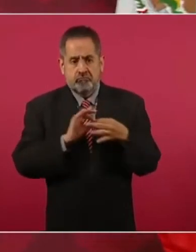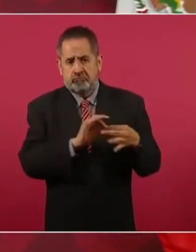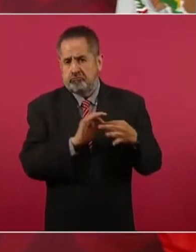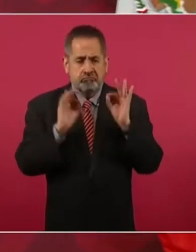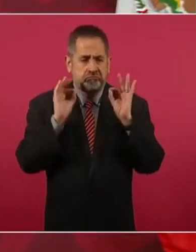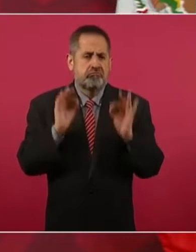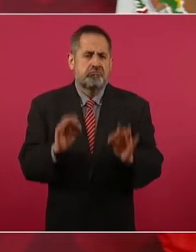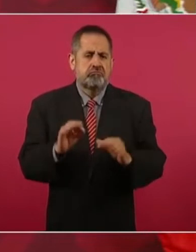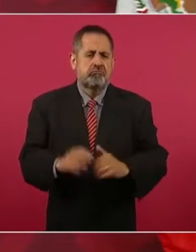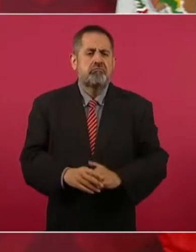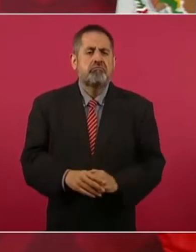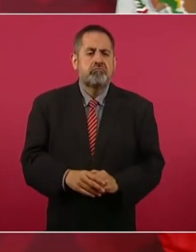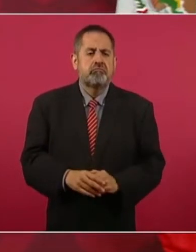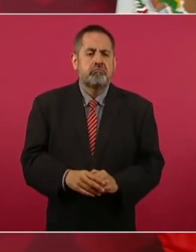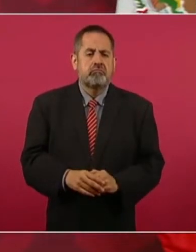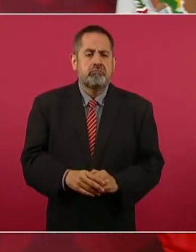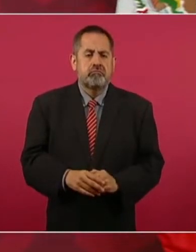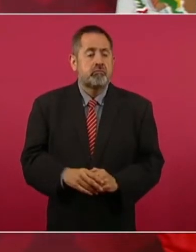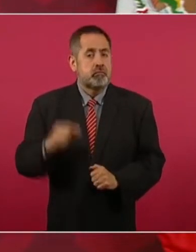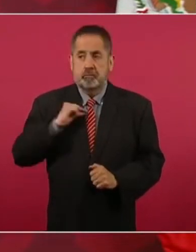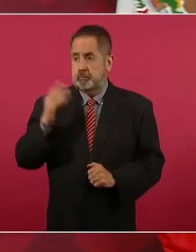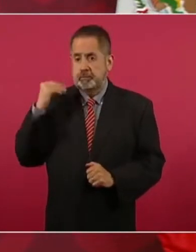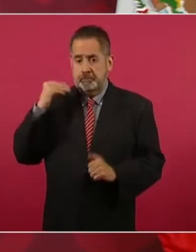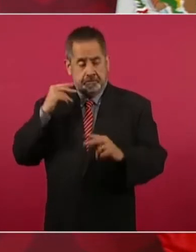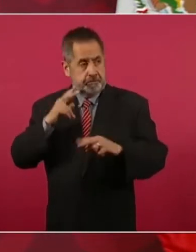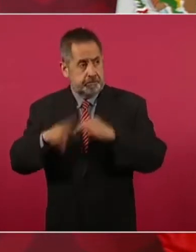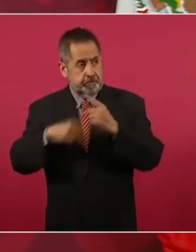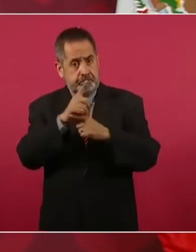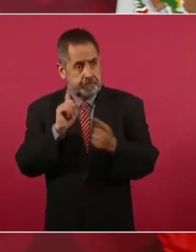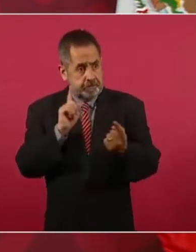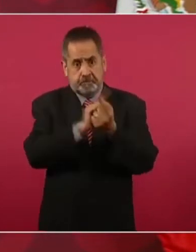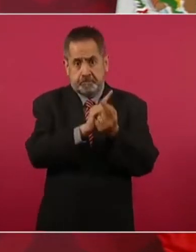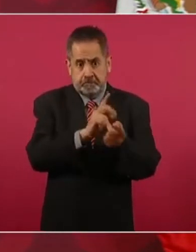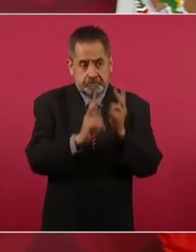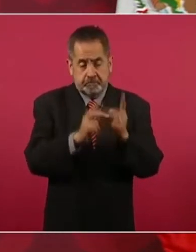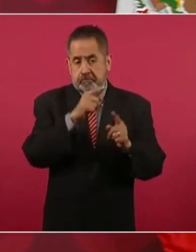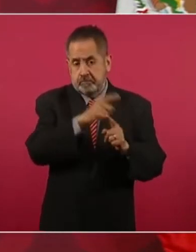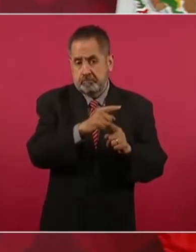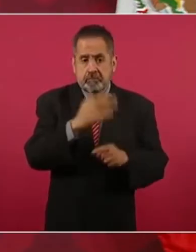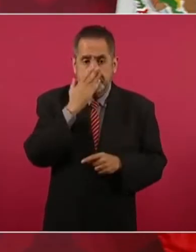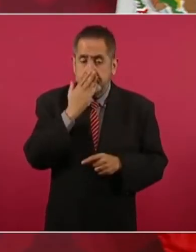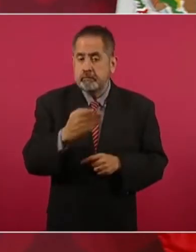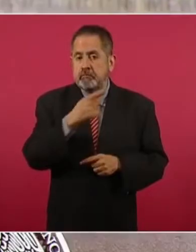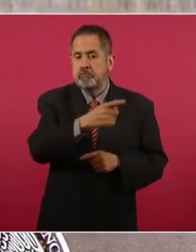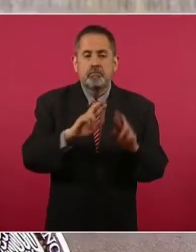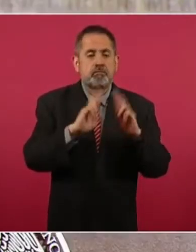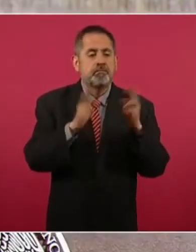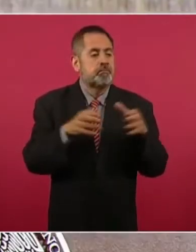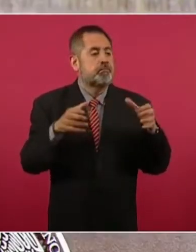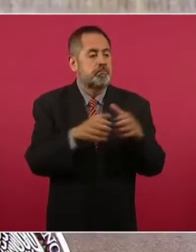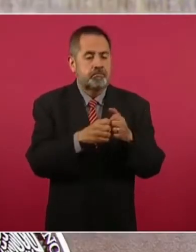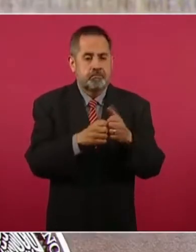Ahora que fuimos, se llevó a cabo una reunión